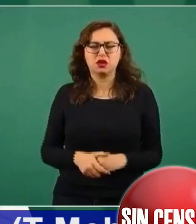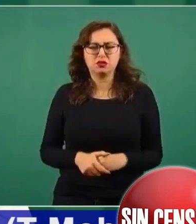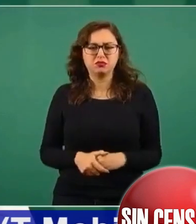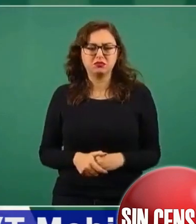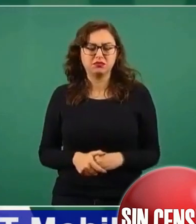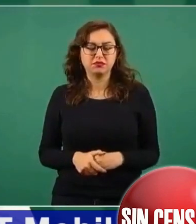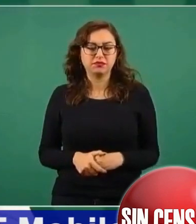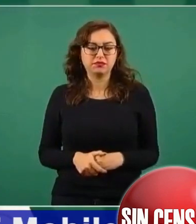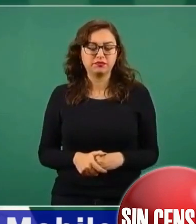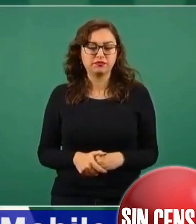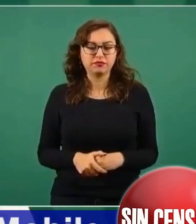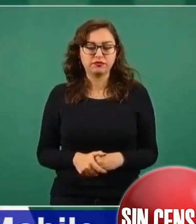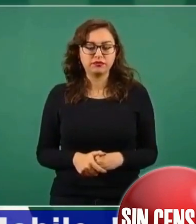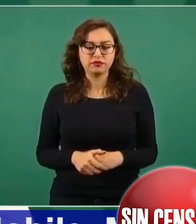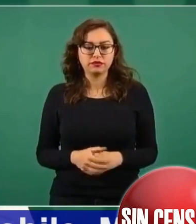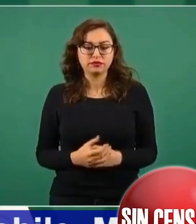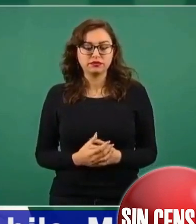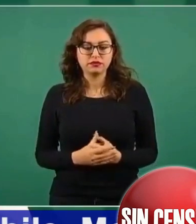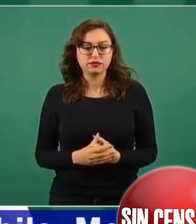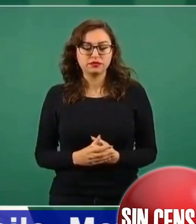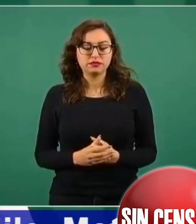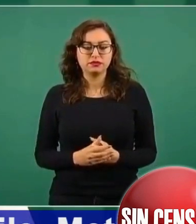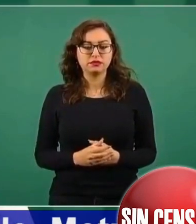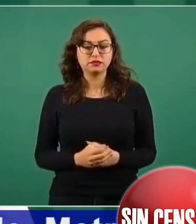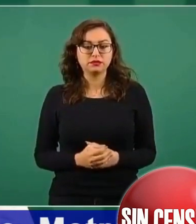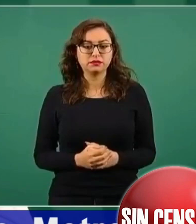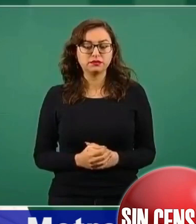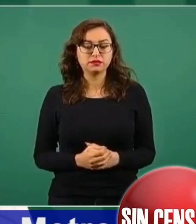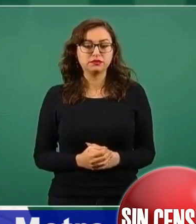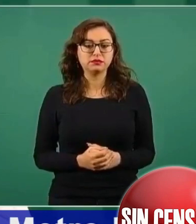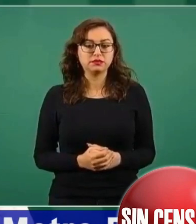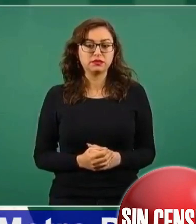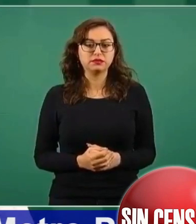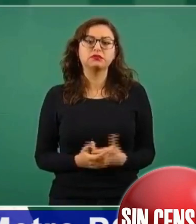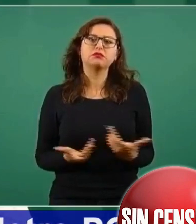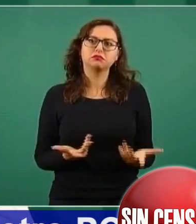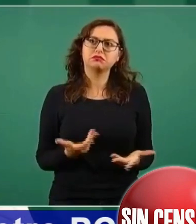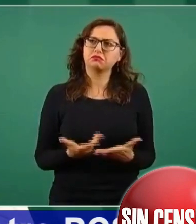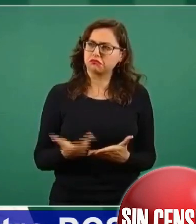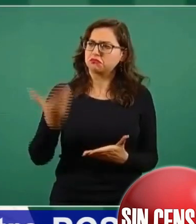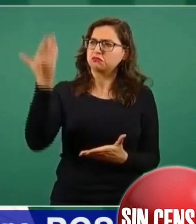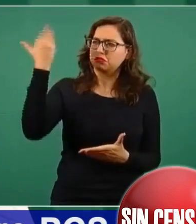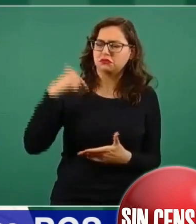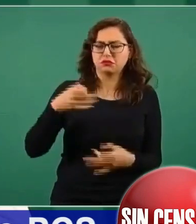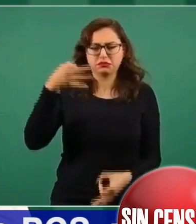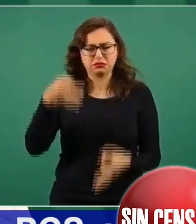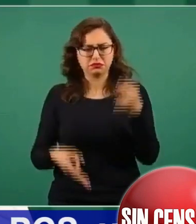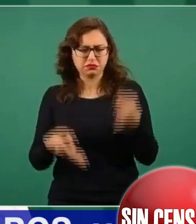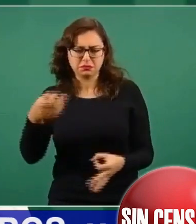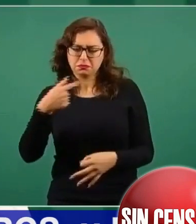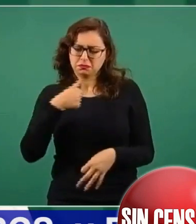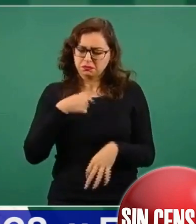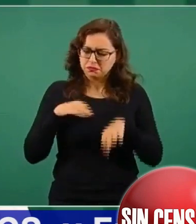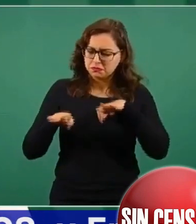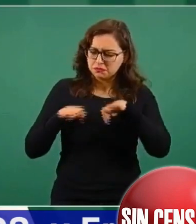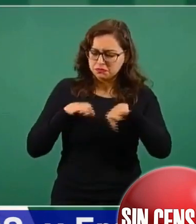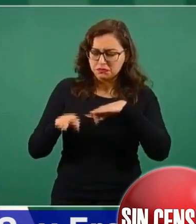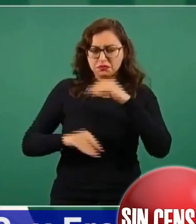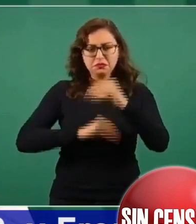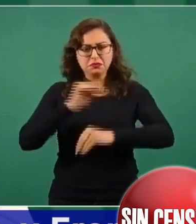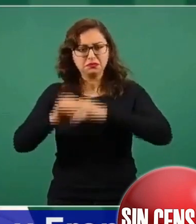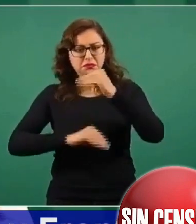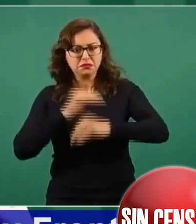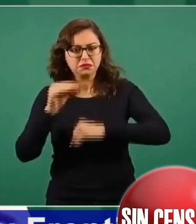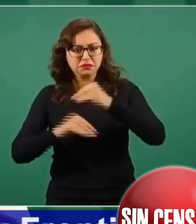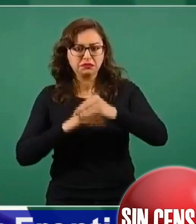En las discusiones que tuvimos en la Corte, que fueron muy interesantes, bueno, ¿para qué les